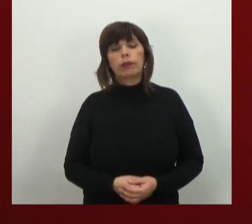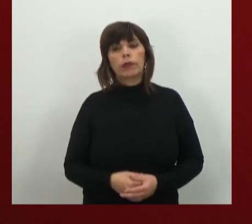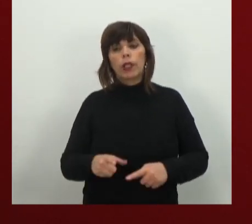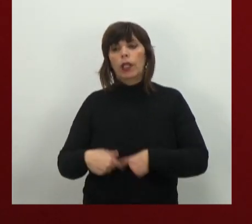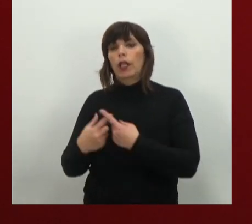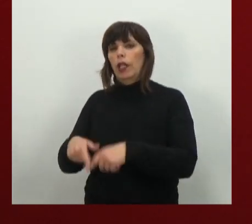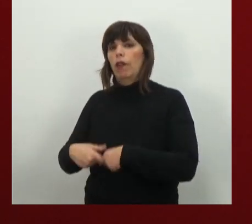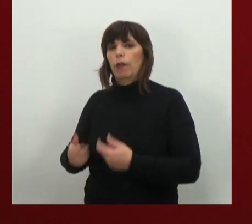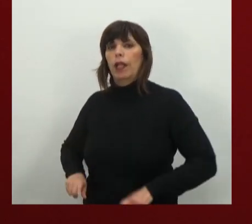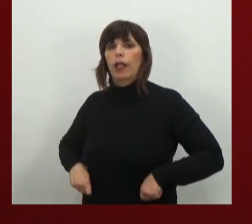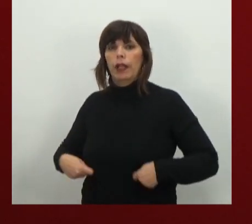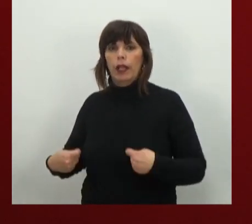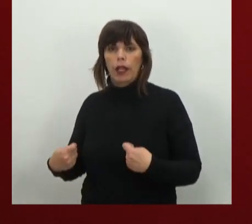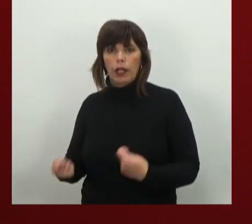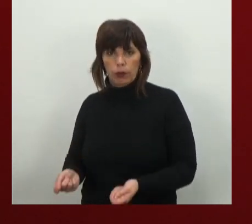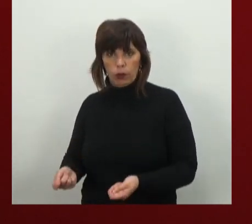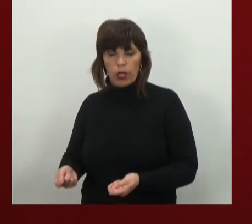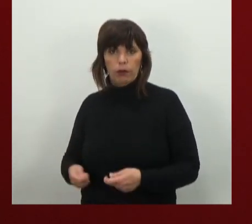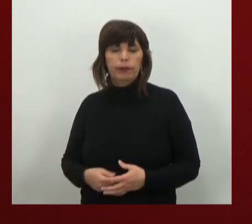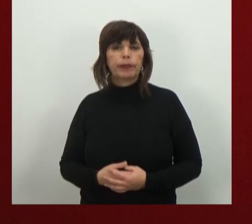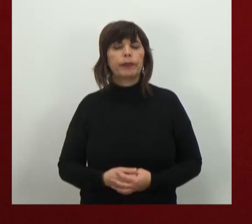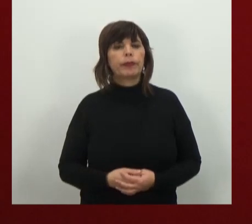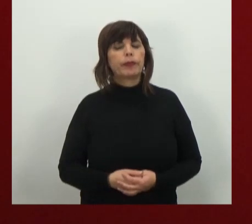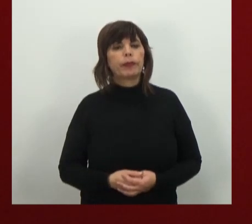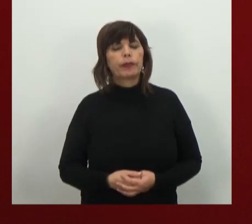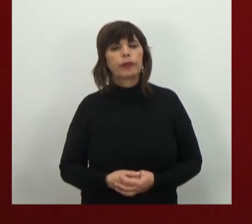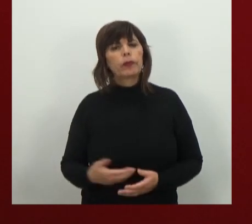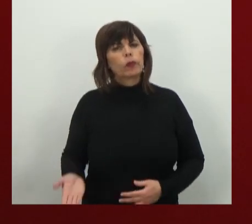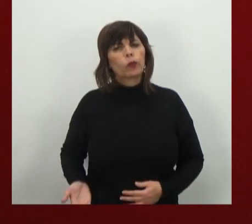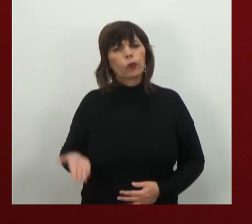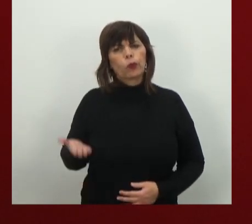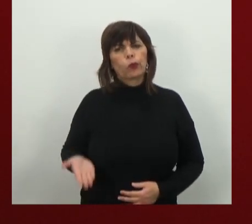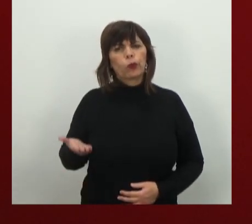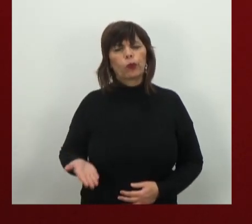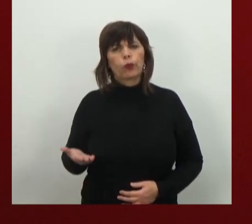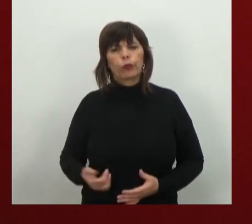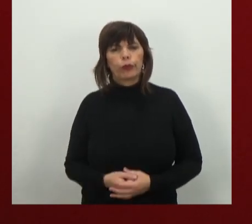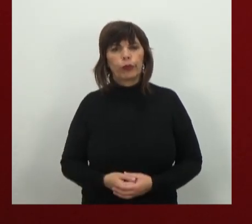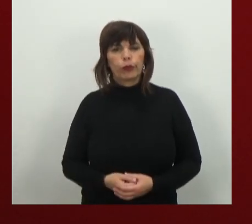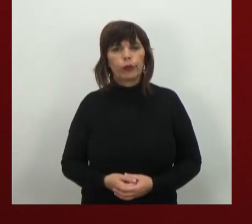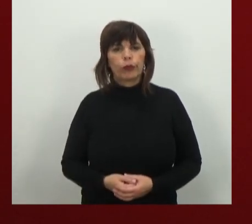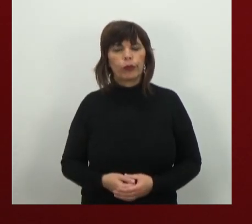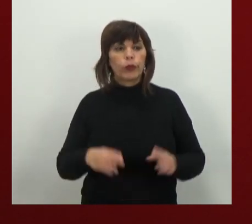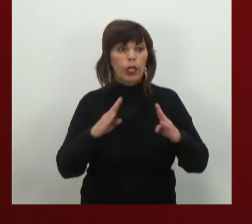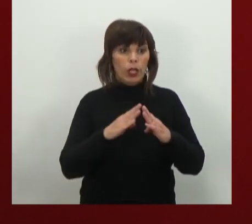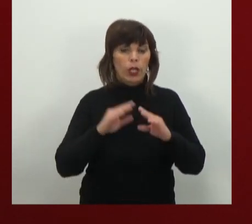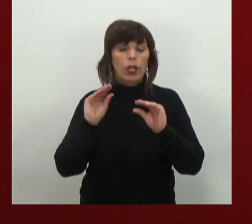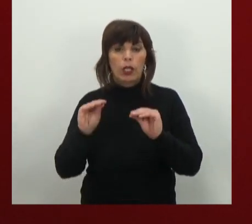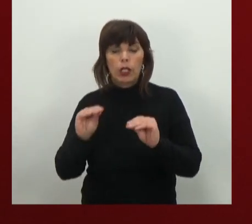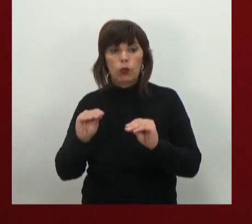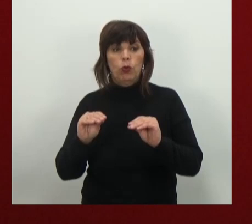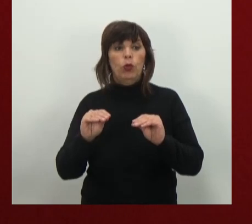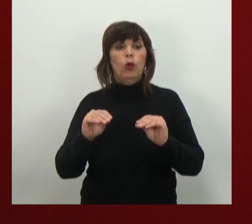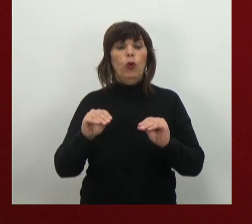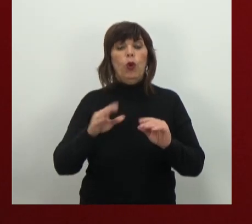y tu familia con la que tú vives es muy importante. Tu casa, tu lugar de